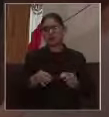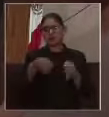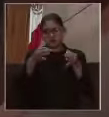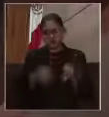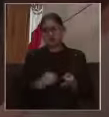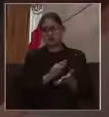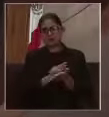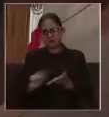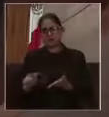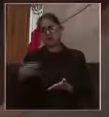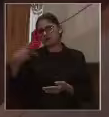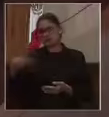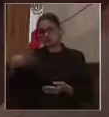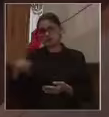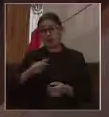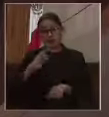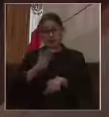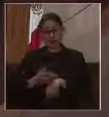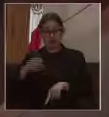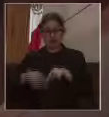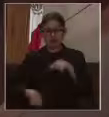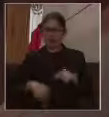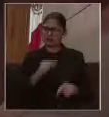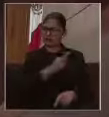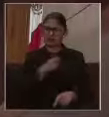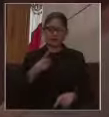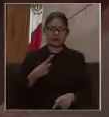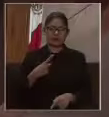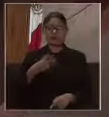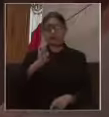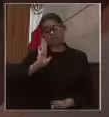y en consecuencia no deberían ser sumadas. Sin embargo,